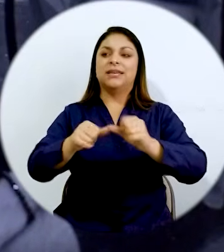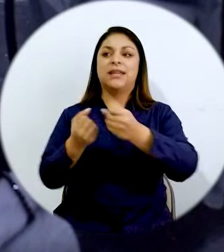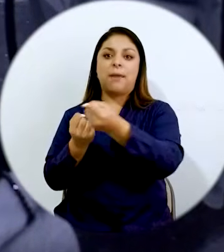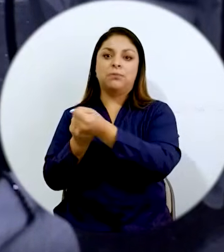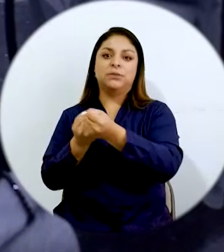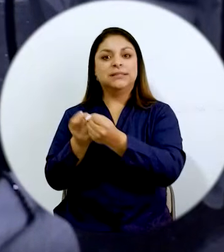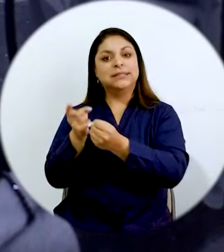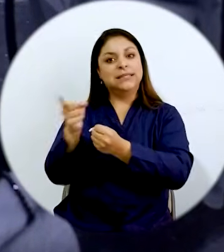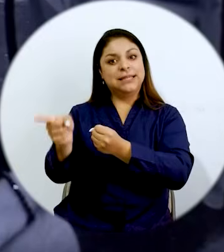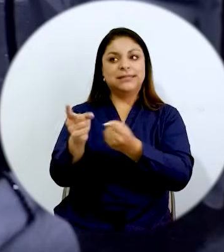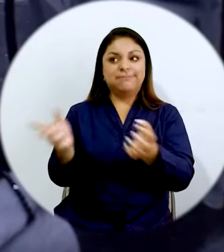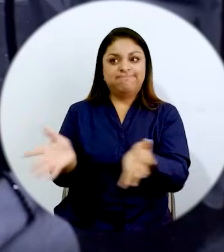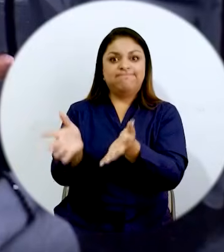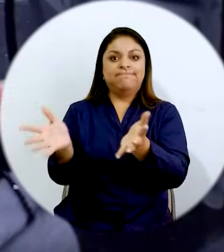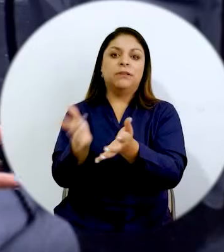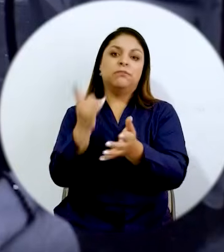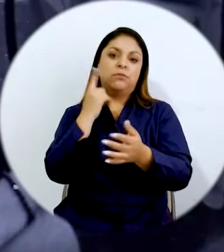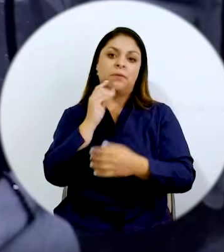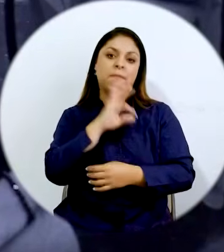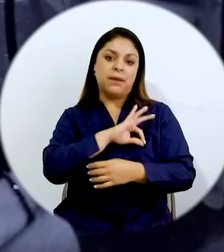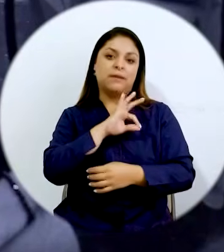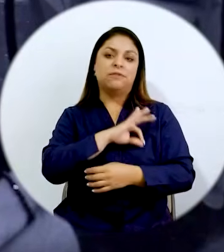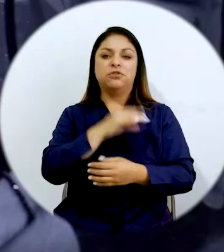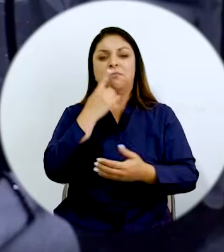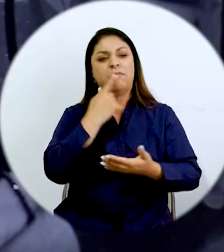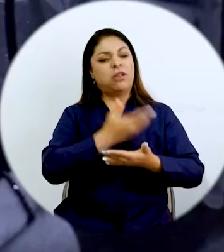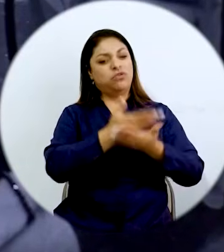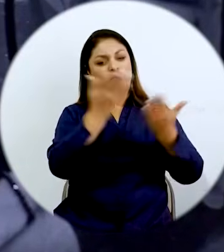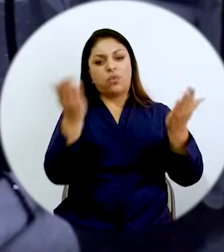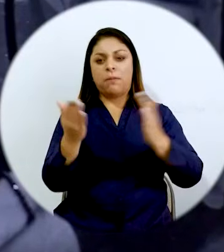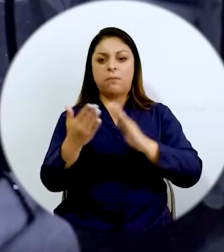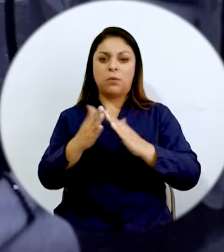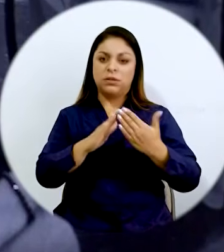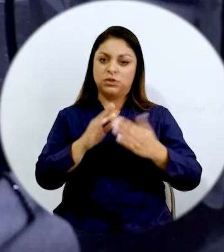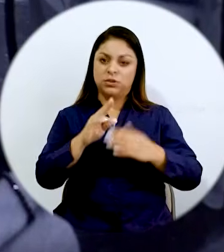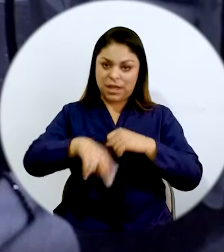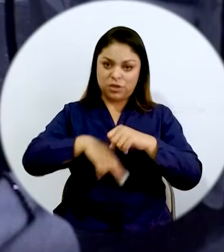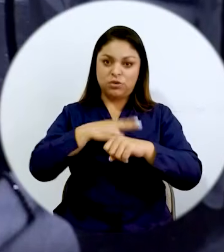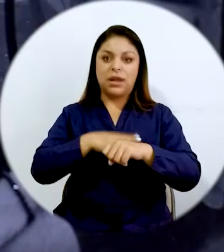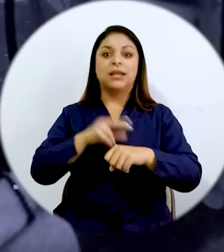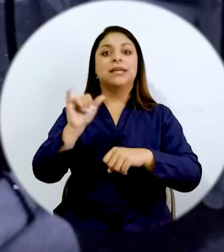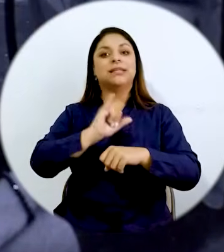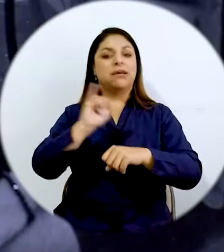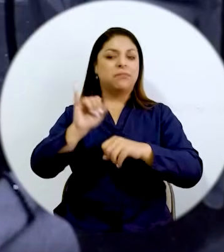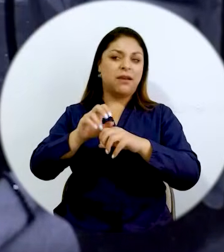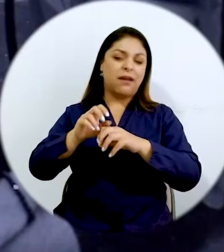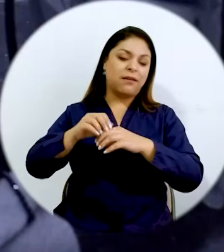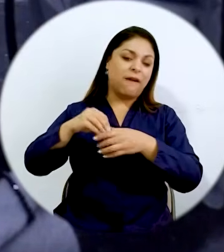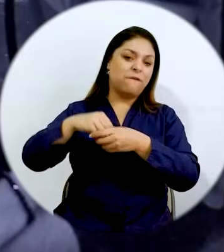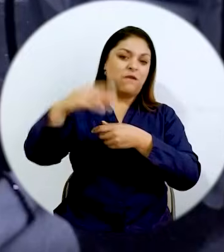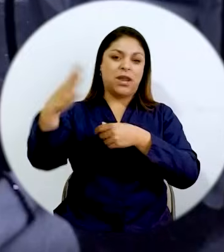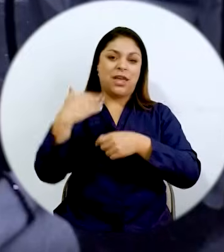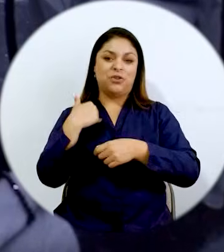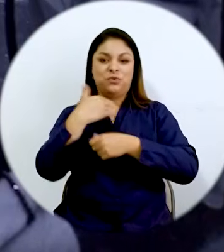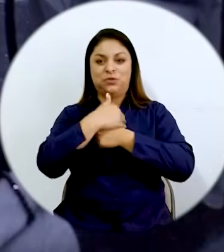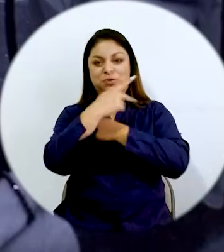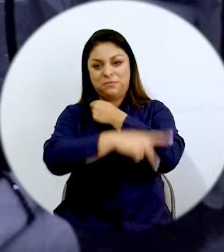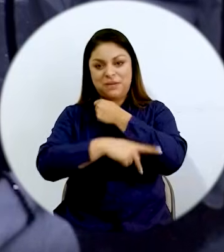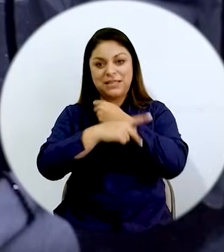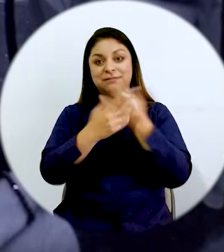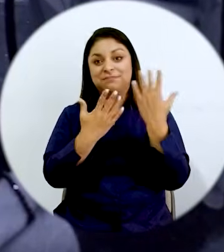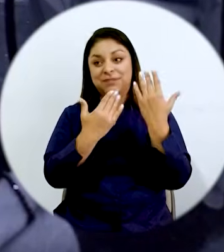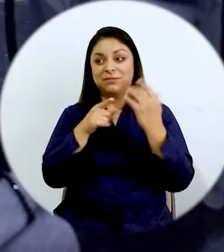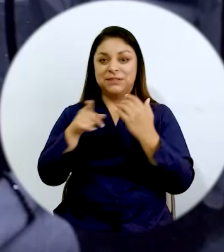tipo de iniciativas pues que se generan en beneficios para toda la población nacional e incluso más allá de nuestras fronteras. Esperamos pues